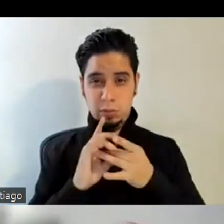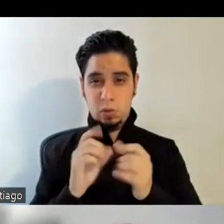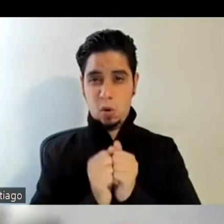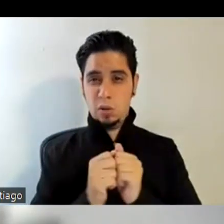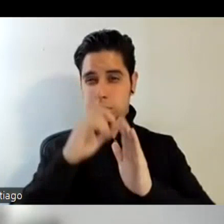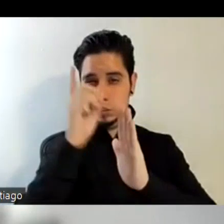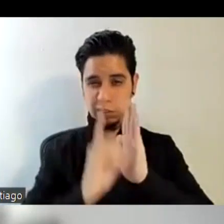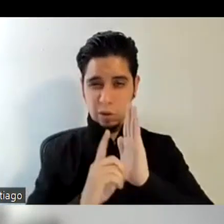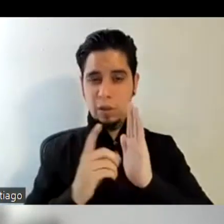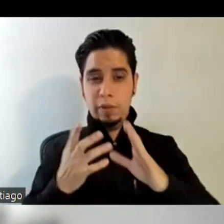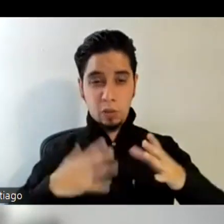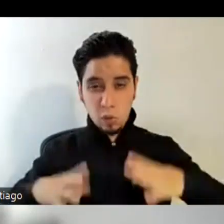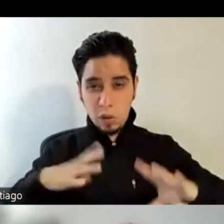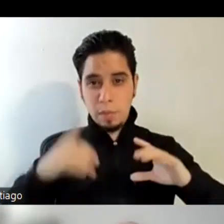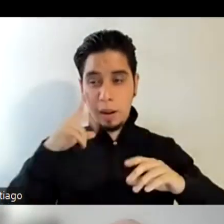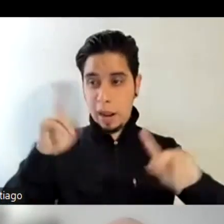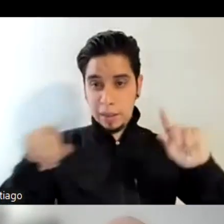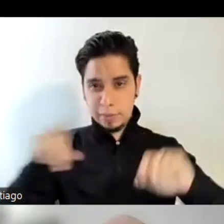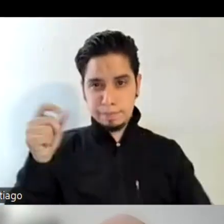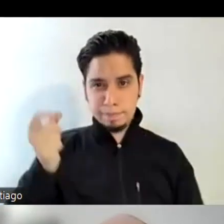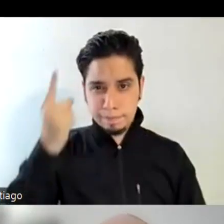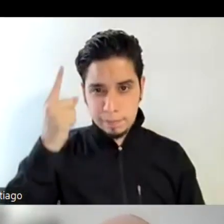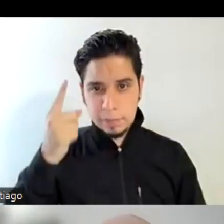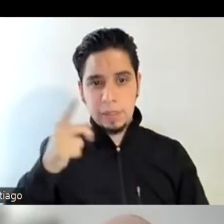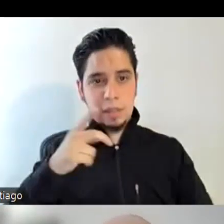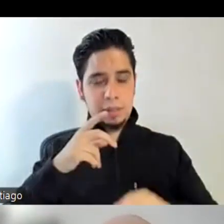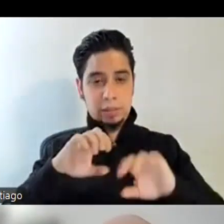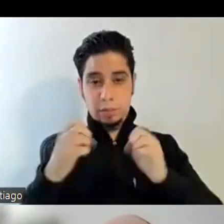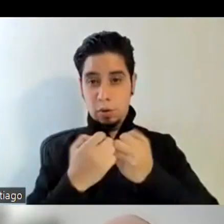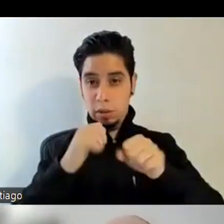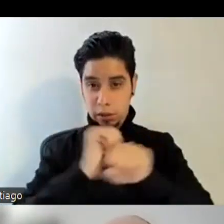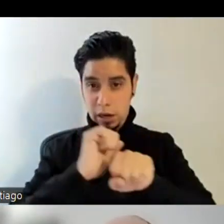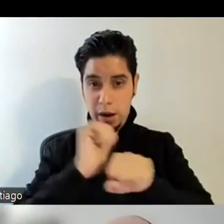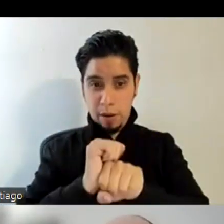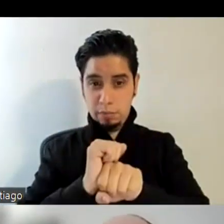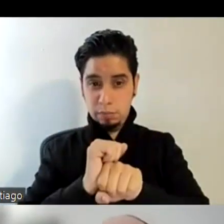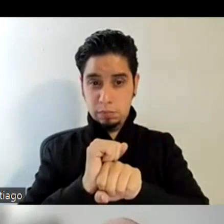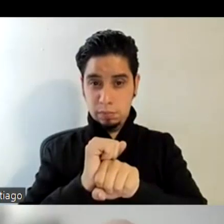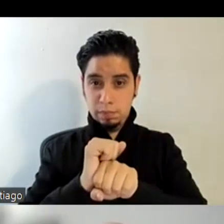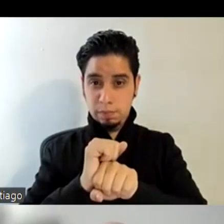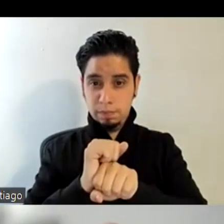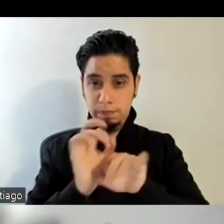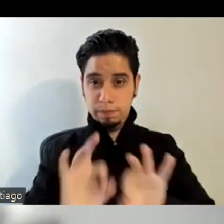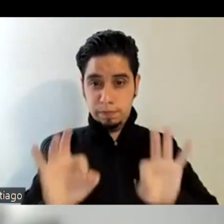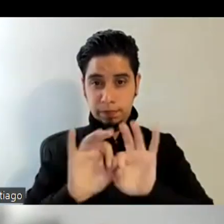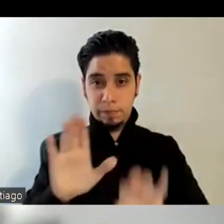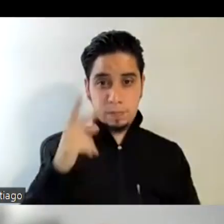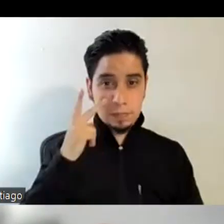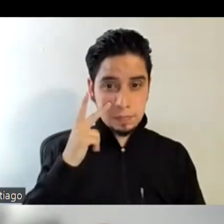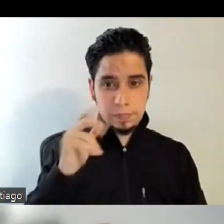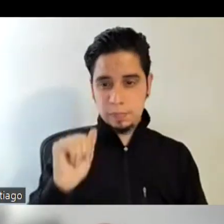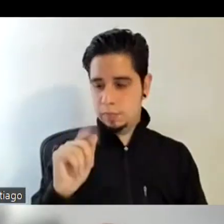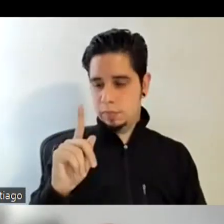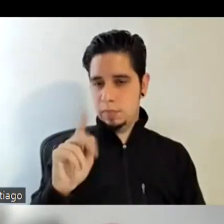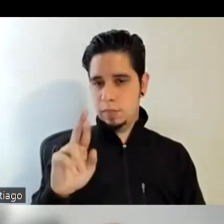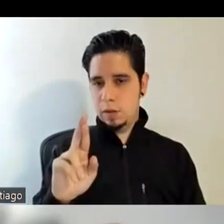etcétera, para que la gente tenga... Claro que sí. Un equipo de trabajo. Muy bien. Pues mira, Adriana, tenemos otra cosa en